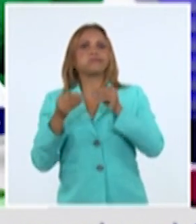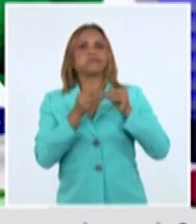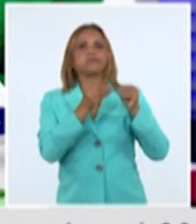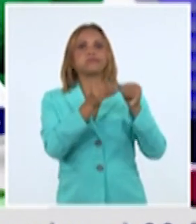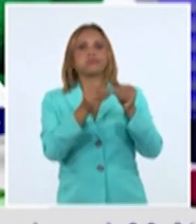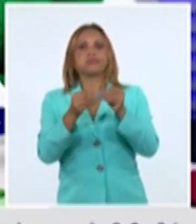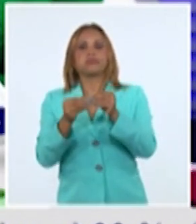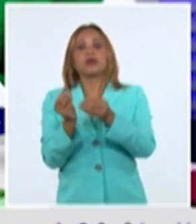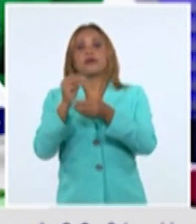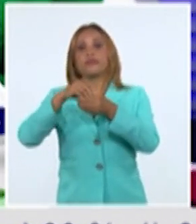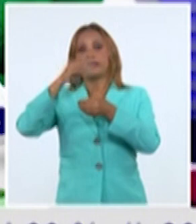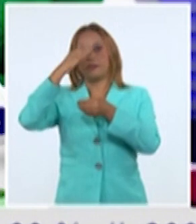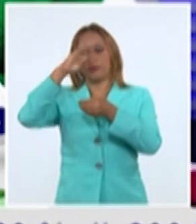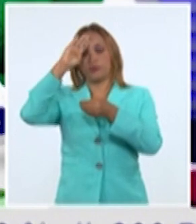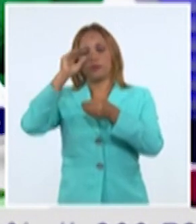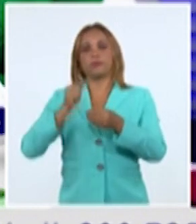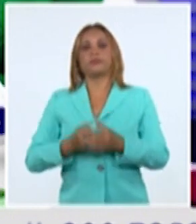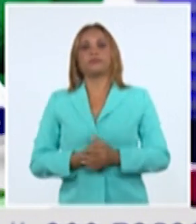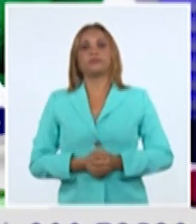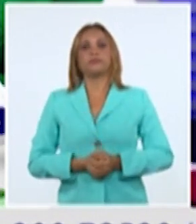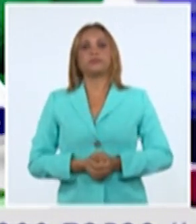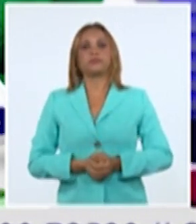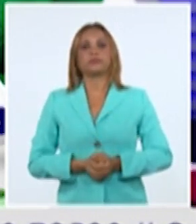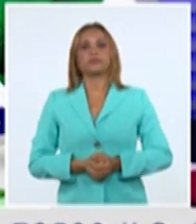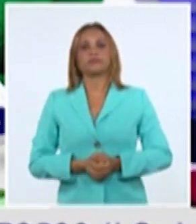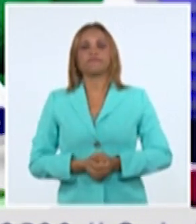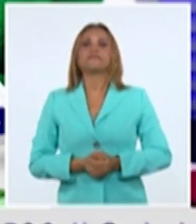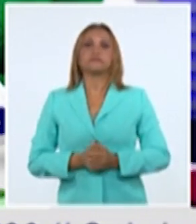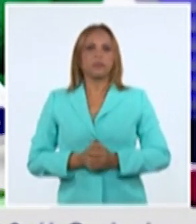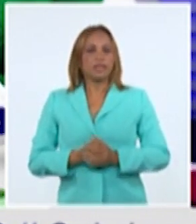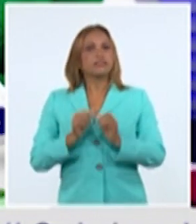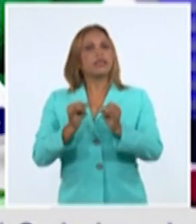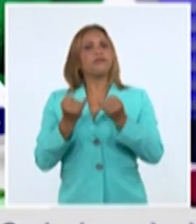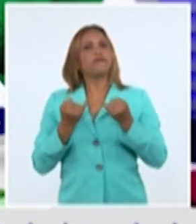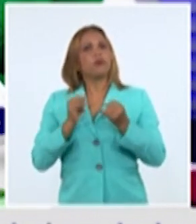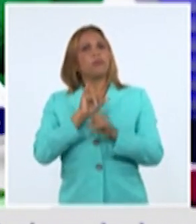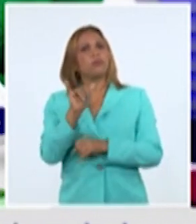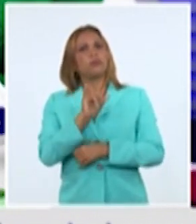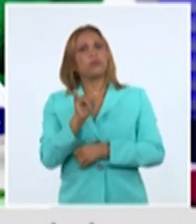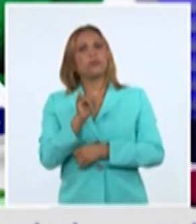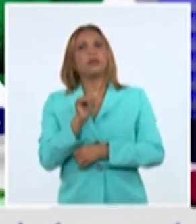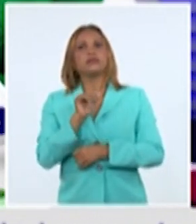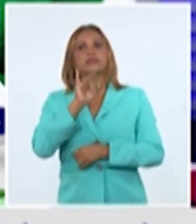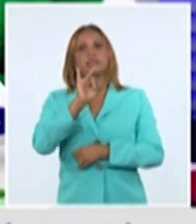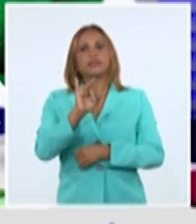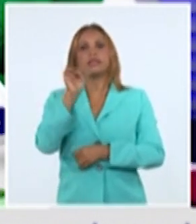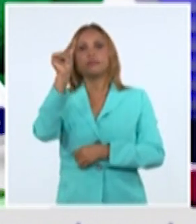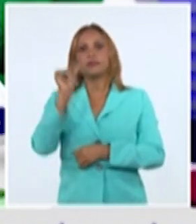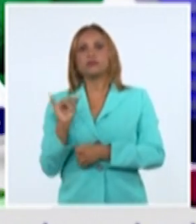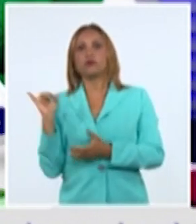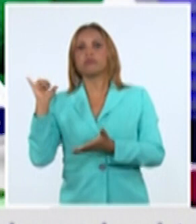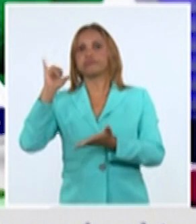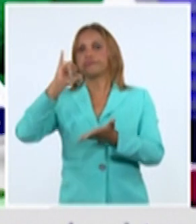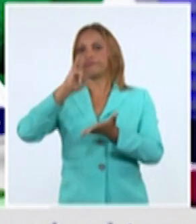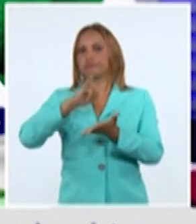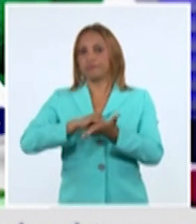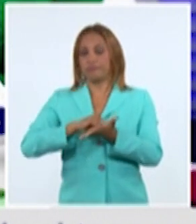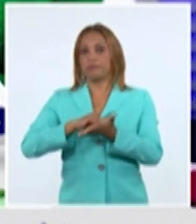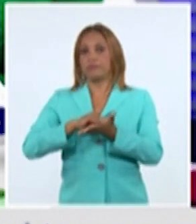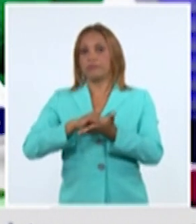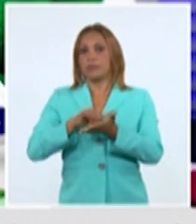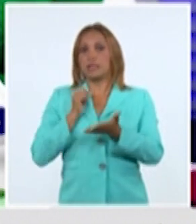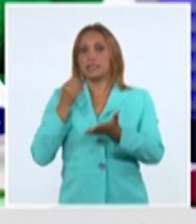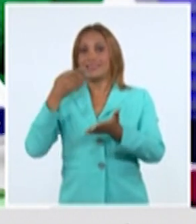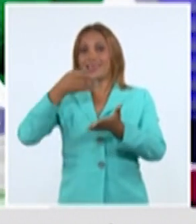autóctona en nuestro país. No obstante, se diagnostican también 7 casos importados que arribaron